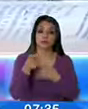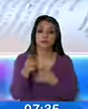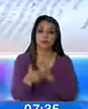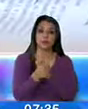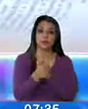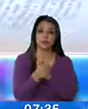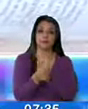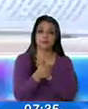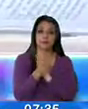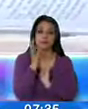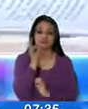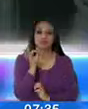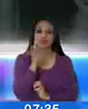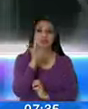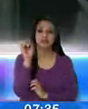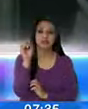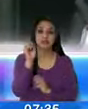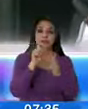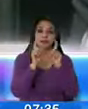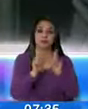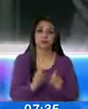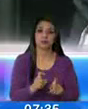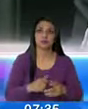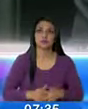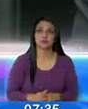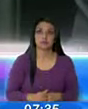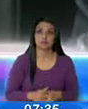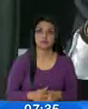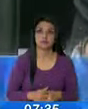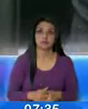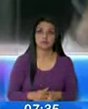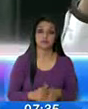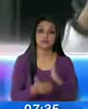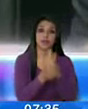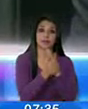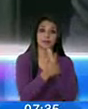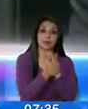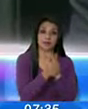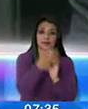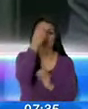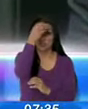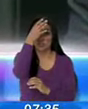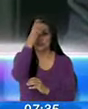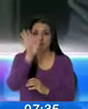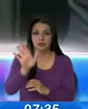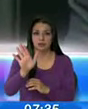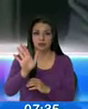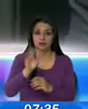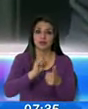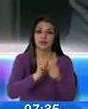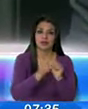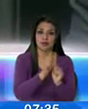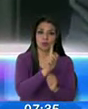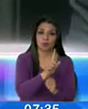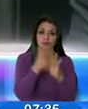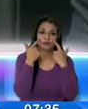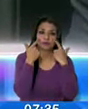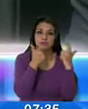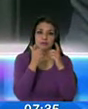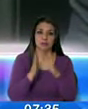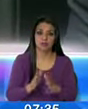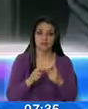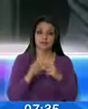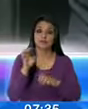un examen de 80 preguntas. Porque aquí están concentradas las habilidades y conocimientos prácticos del fiscal, una evaluación teórica